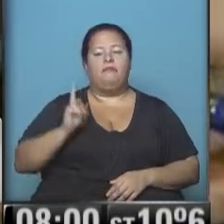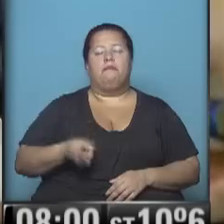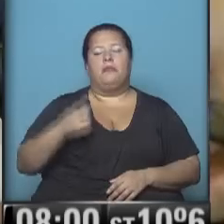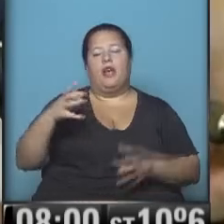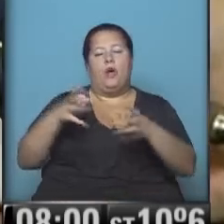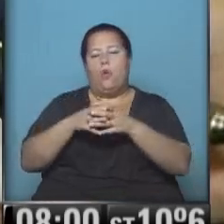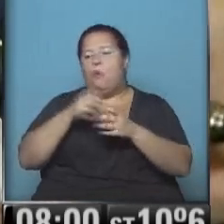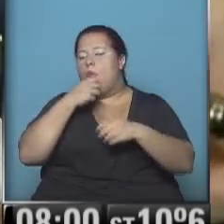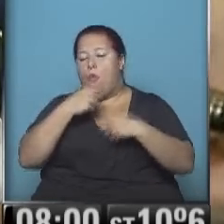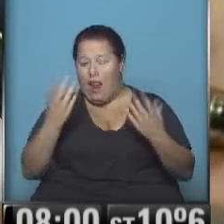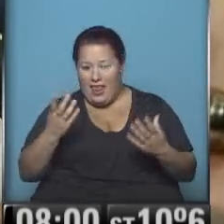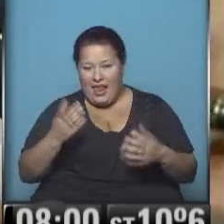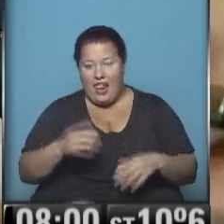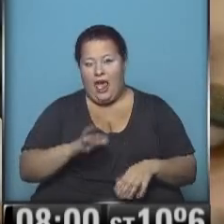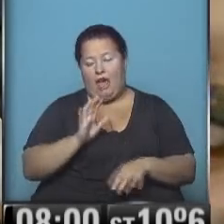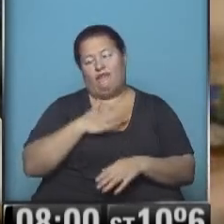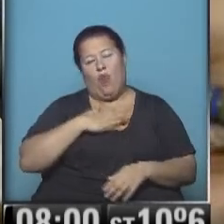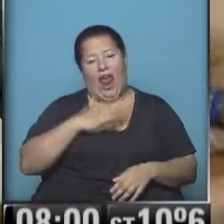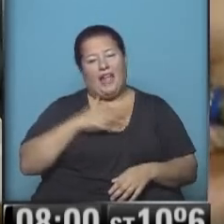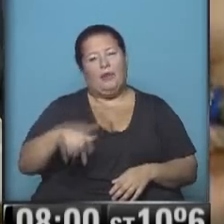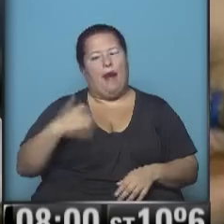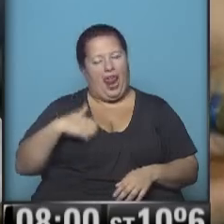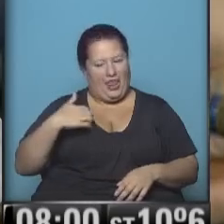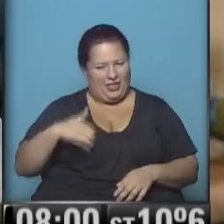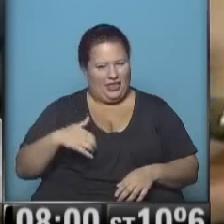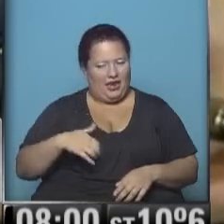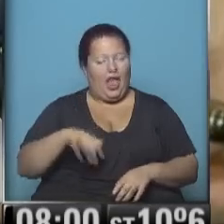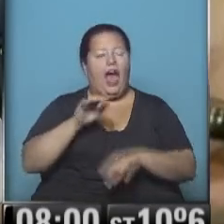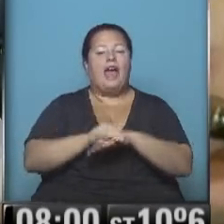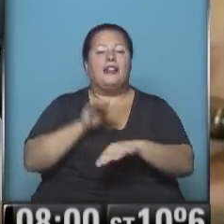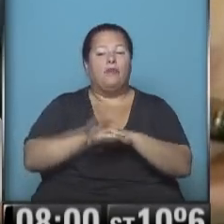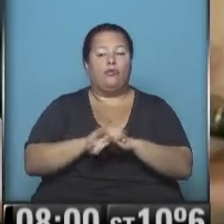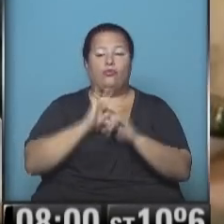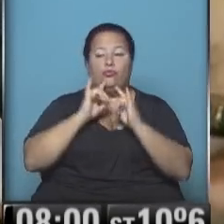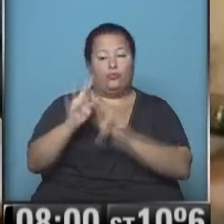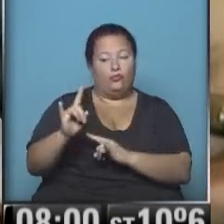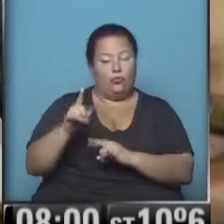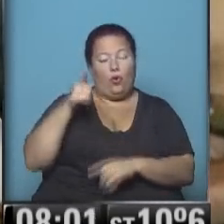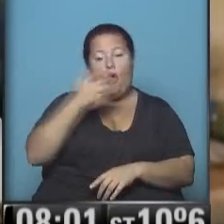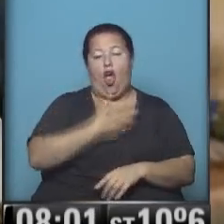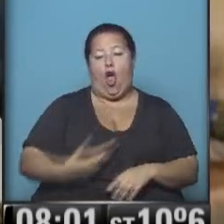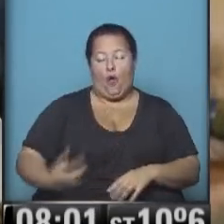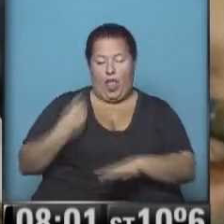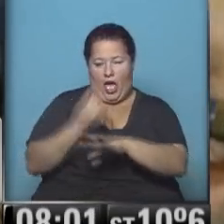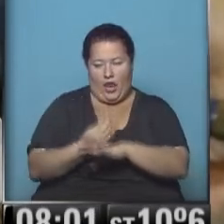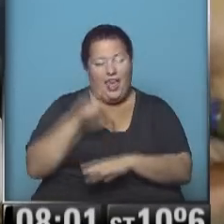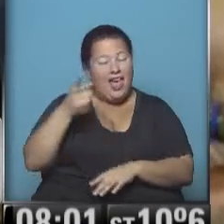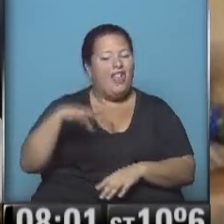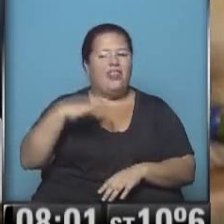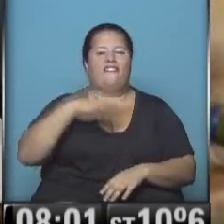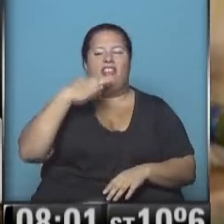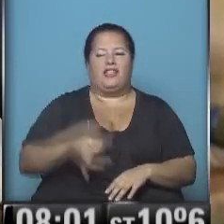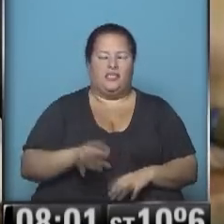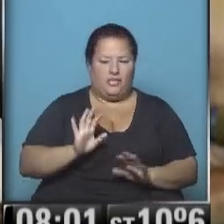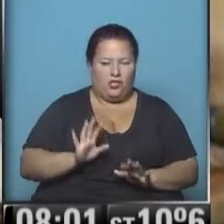de cualquier característica sería penoso para la Argentina. La responsabilidad la tiene que tomar quien gobierna, y es el que tiene que tomar